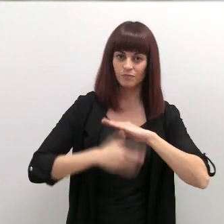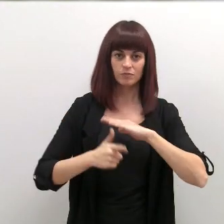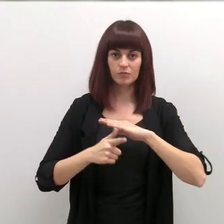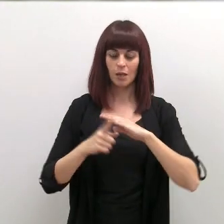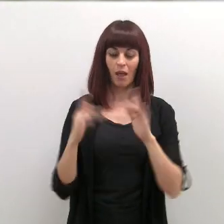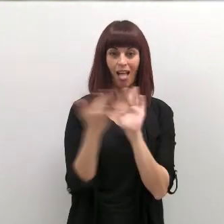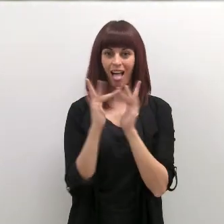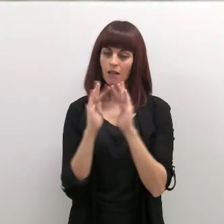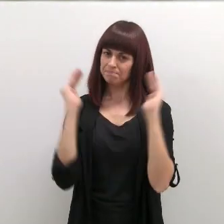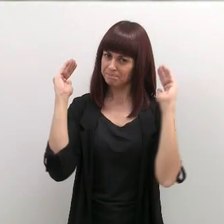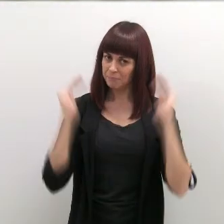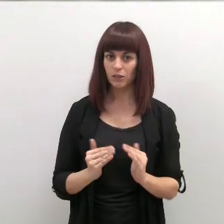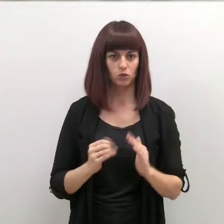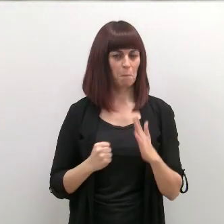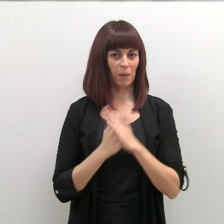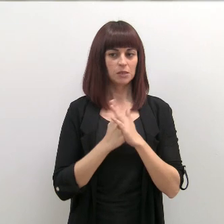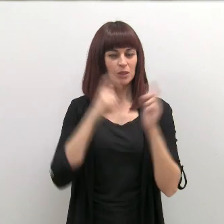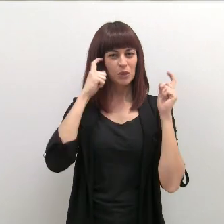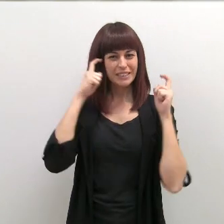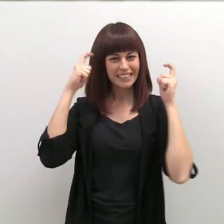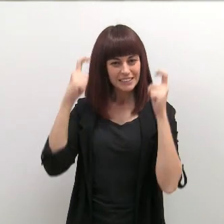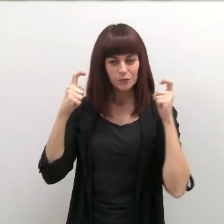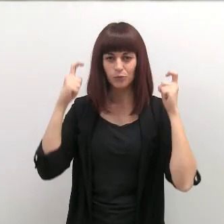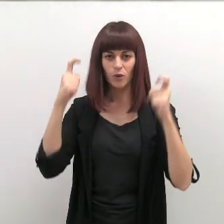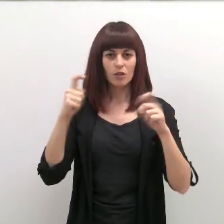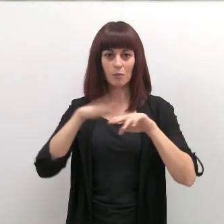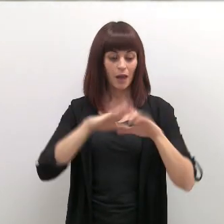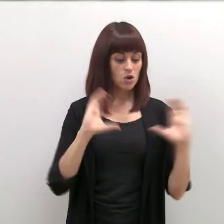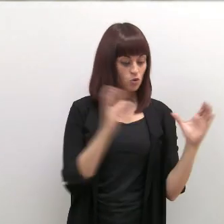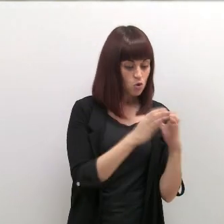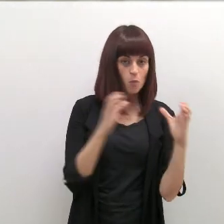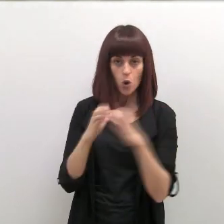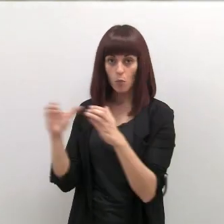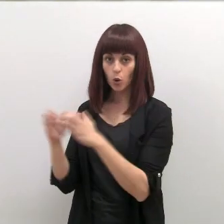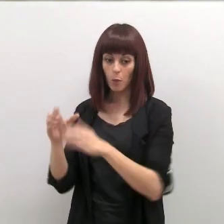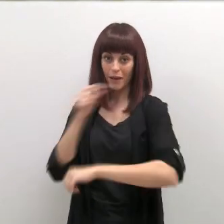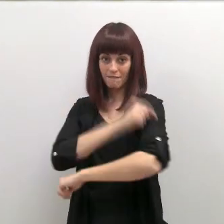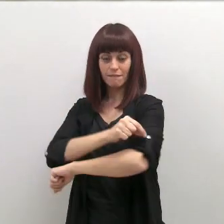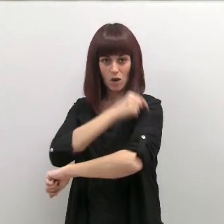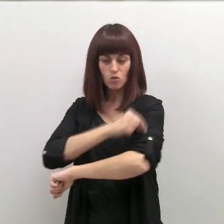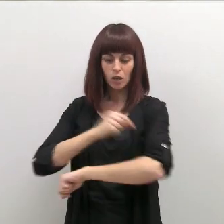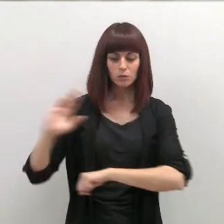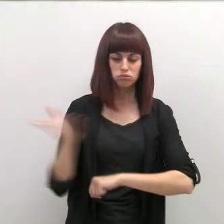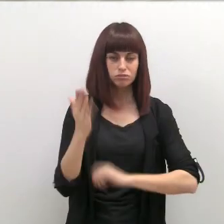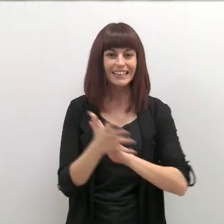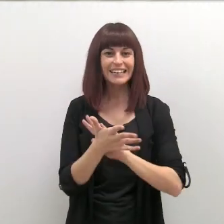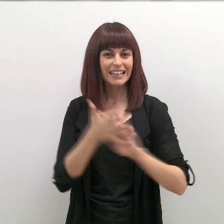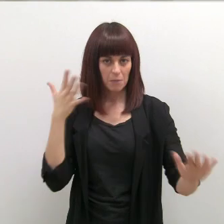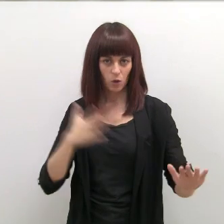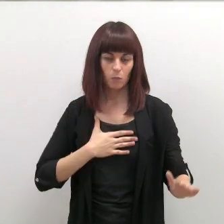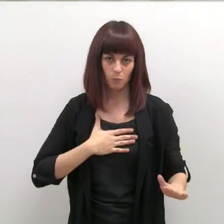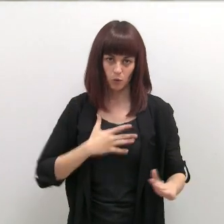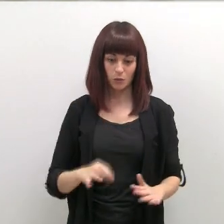máximo. Se está haciendo un esfuerzo para llegar a todos los grupos de vacunación lo más rápido